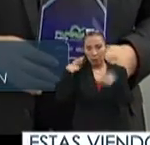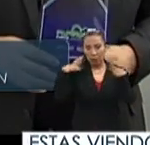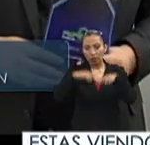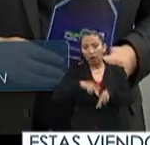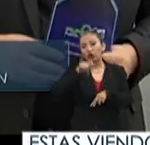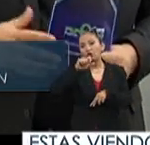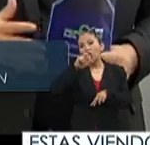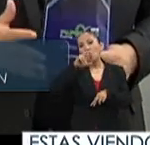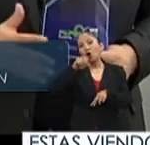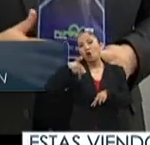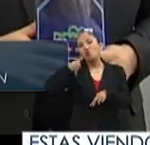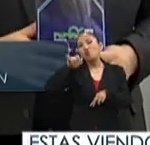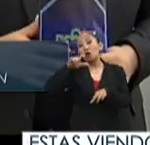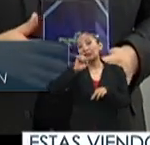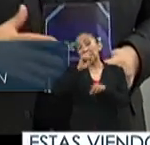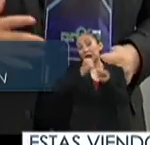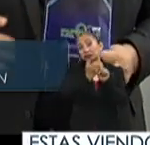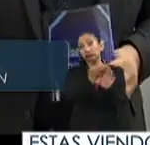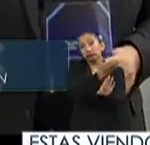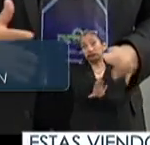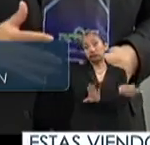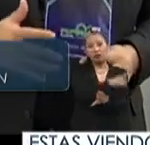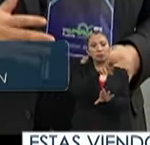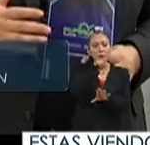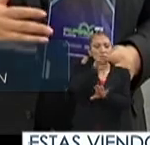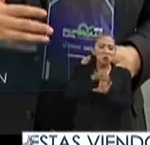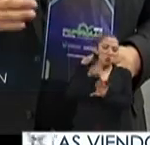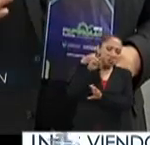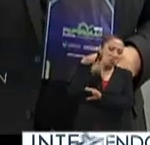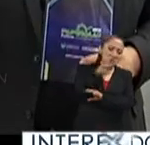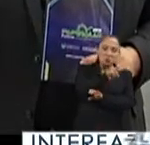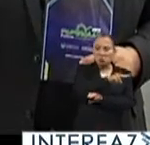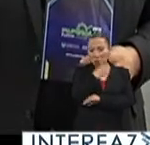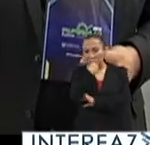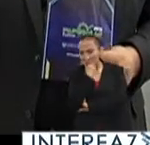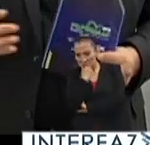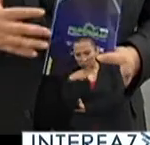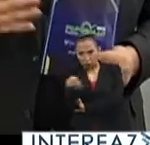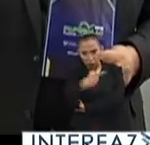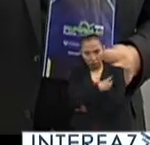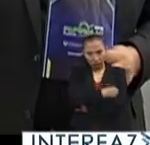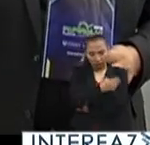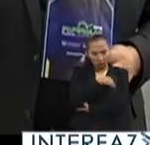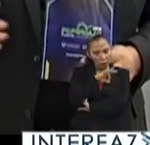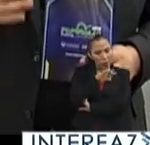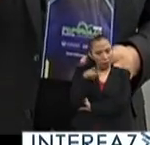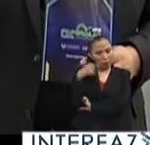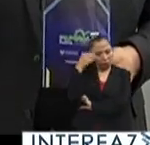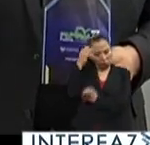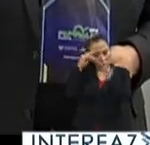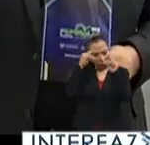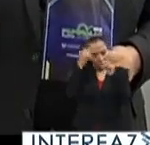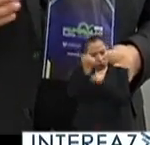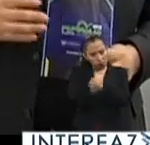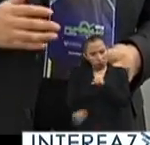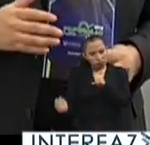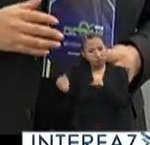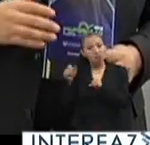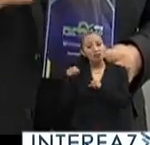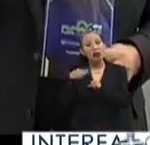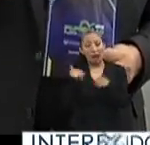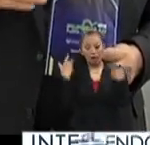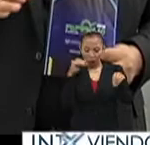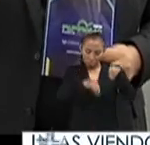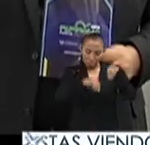Toru Kumon hace más de 60 años, preocupado un poco por que su hijo pudiera desarrollar estas habilidades, y